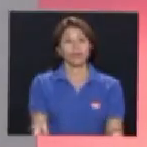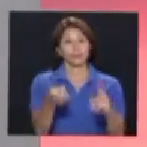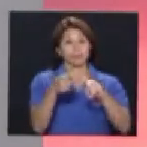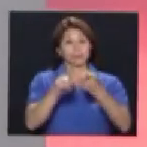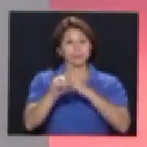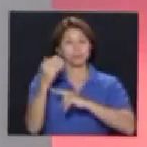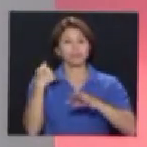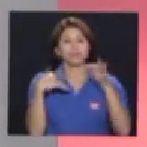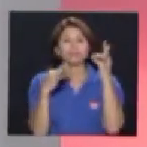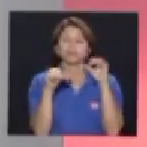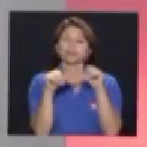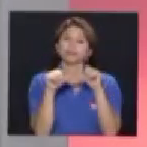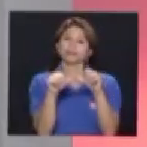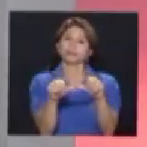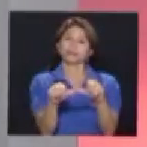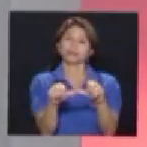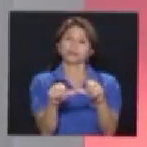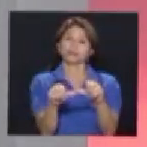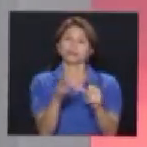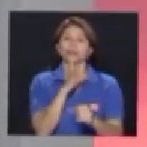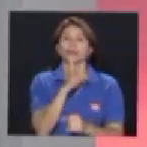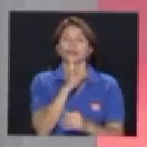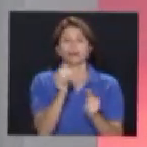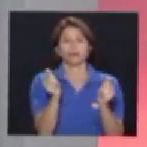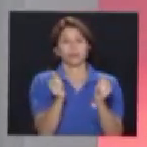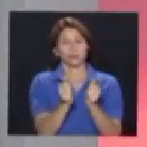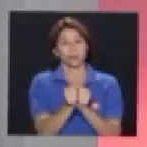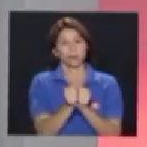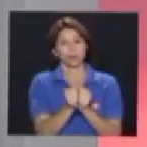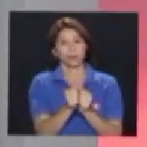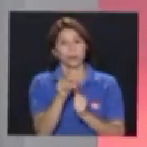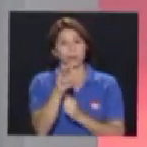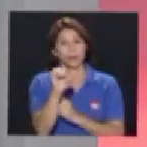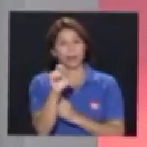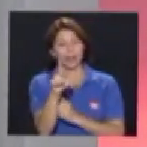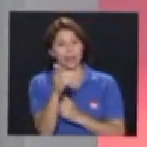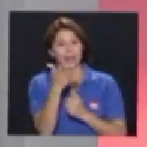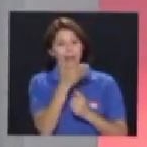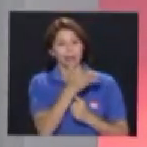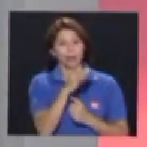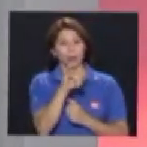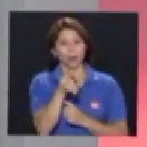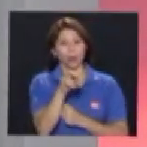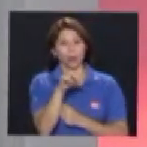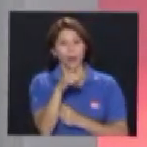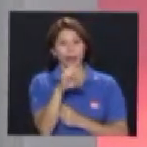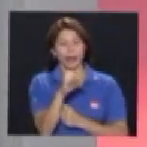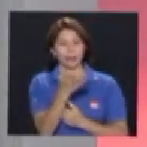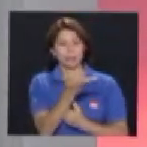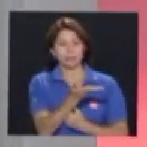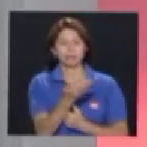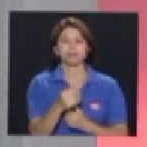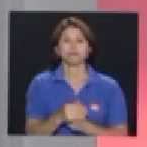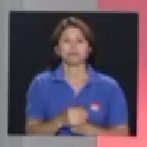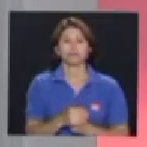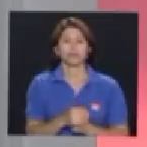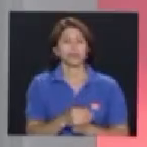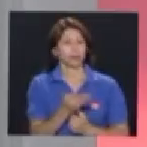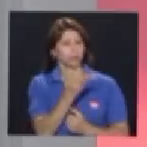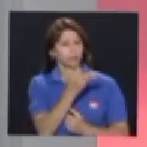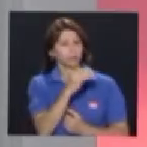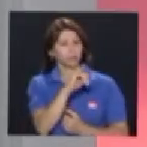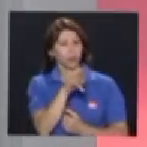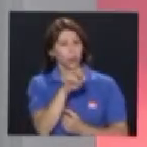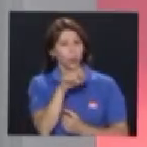Continuamos, amigas y amigos, conversando con don Miguel y don Jorge. Y don Jorge,